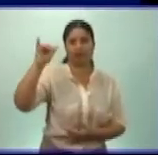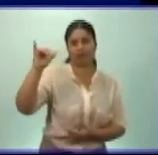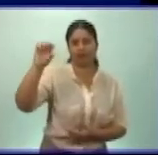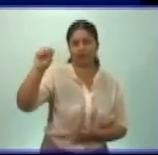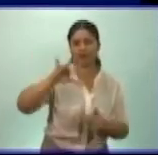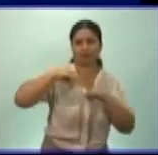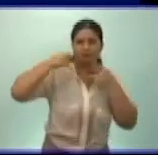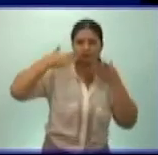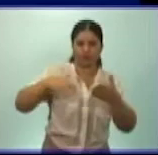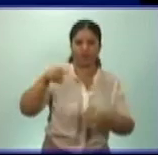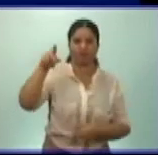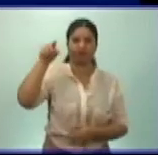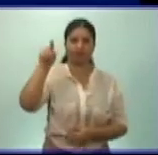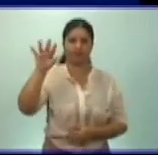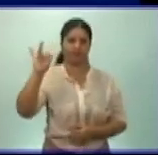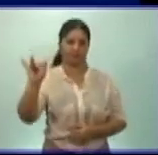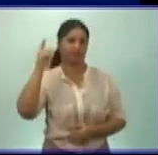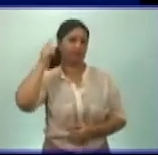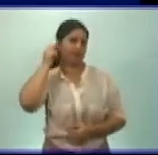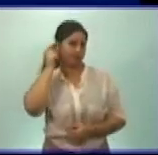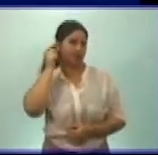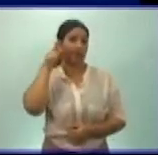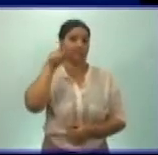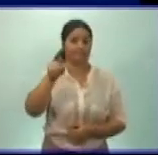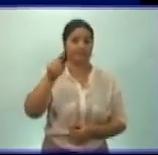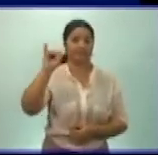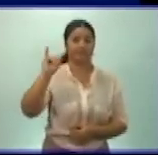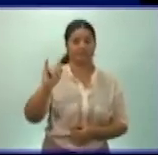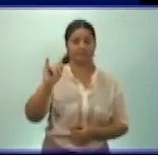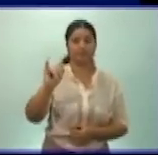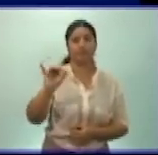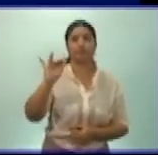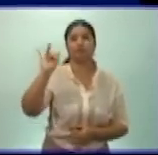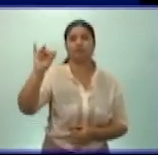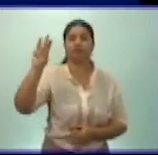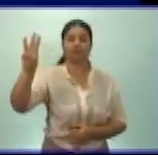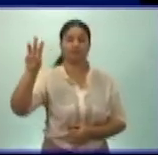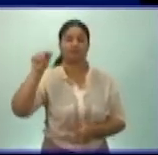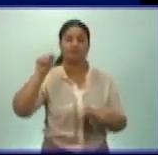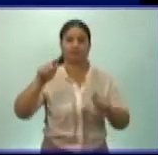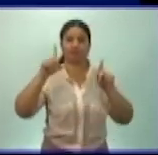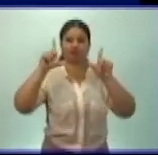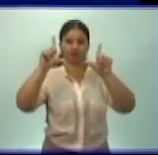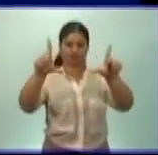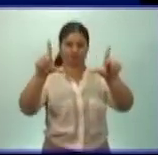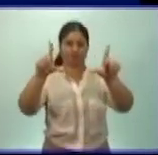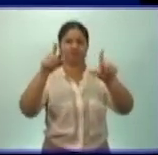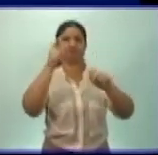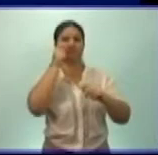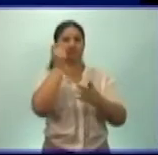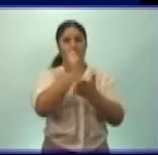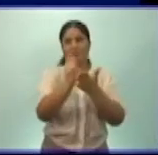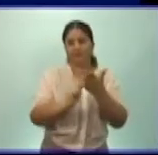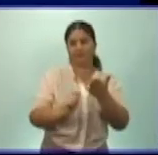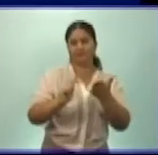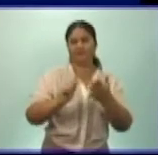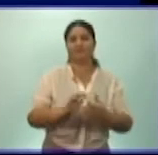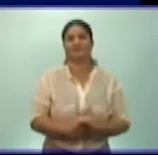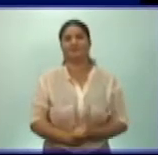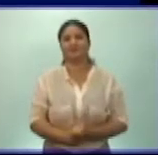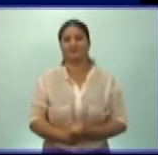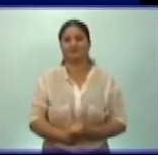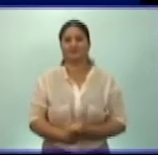de febrero de 1673, y ahí tenemos una imagen de este autor. Veamos entonces la guía de